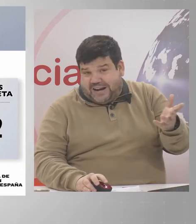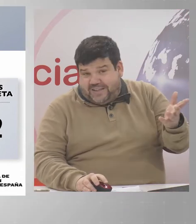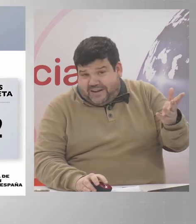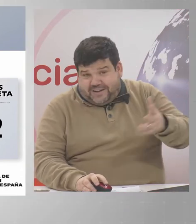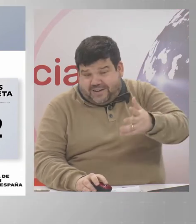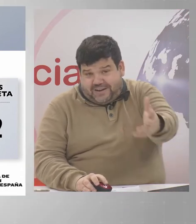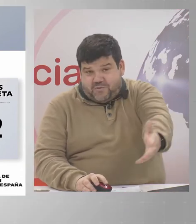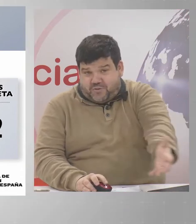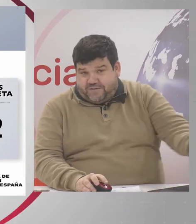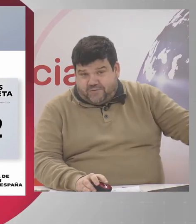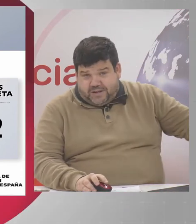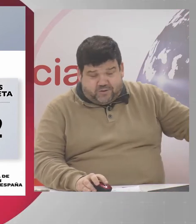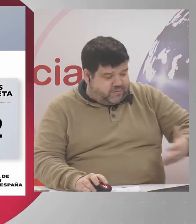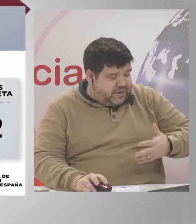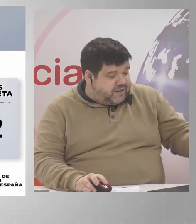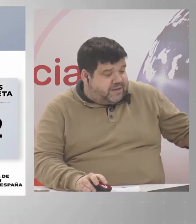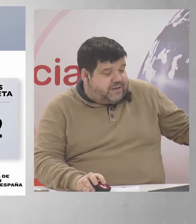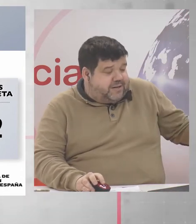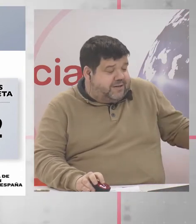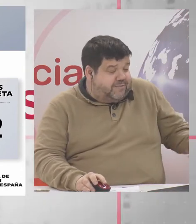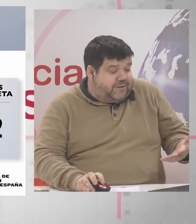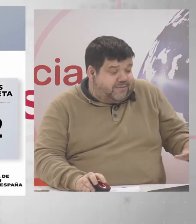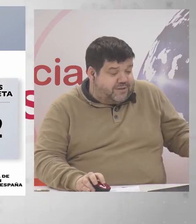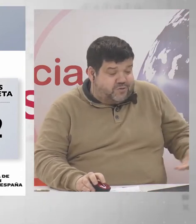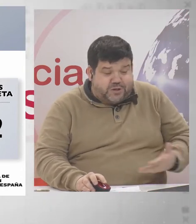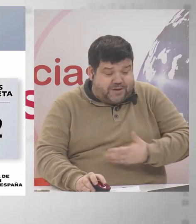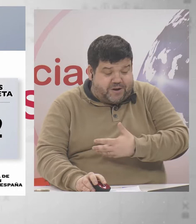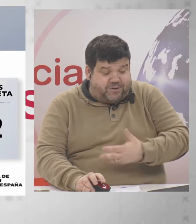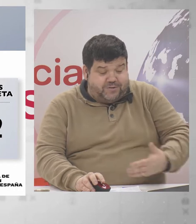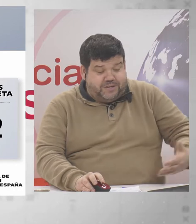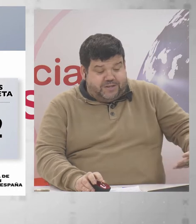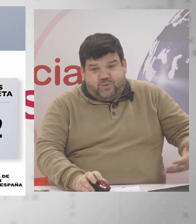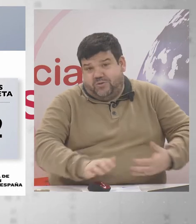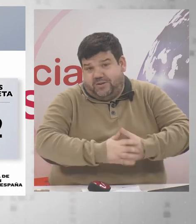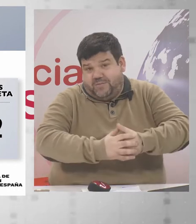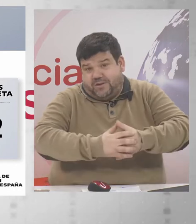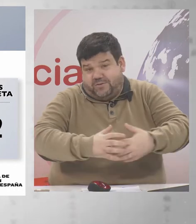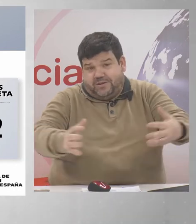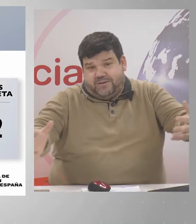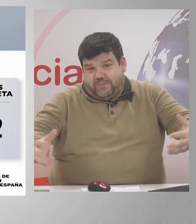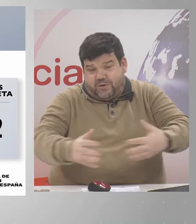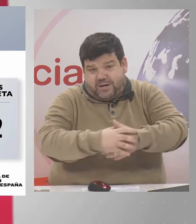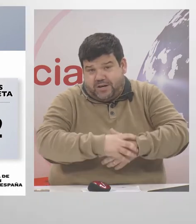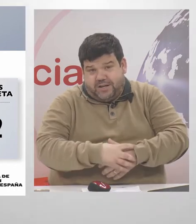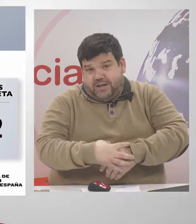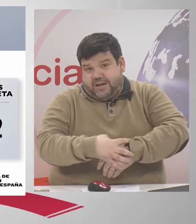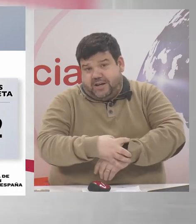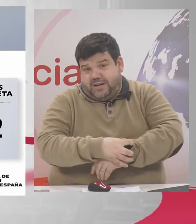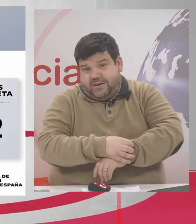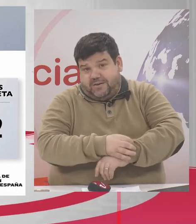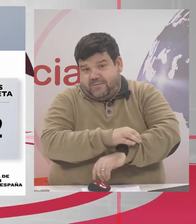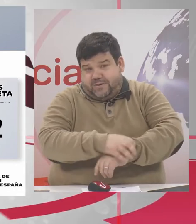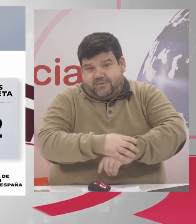bueno, la realidad es que hay muy pocas vacunas todavía. Es que, bueno, se suponía que en marzo vamos